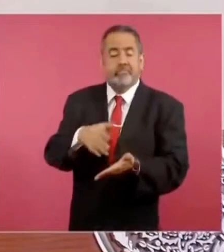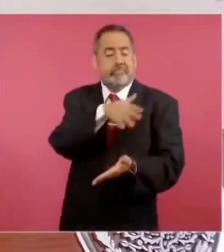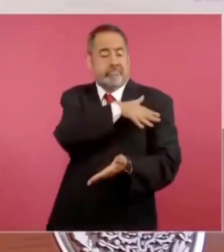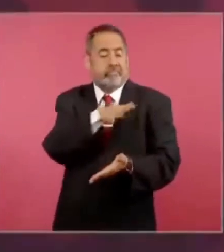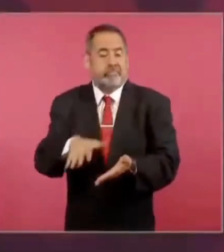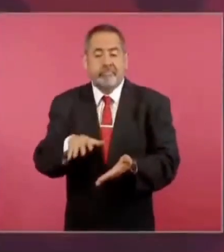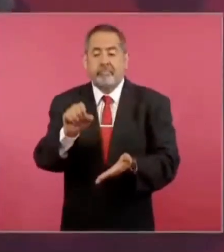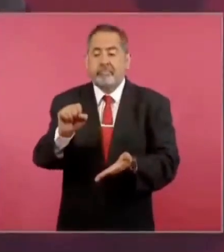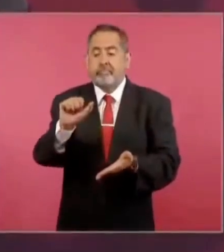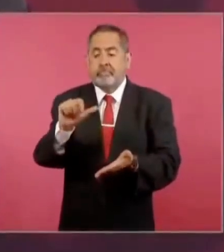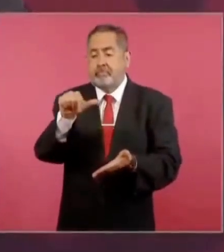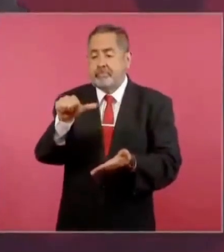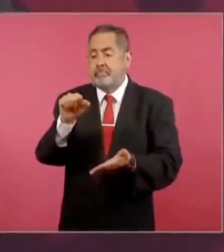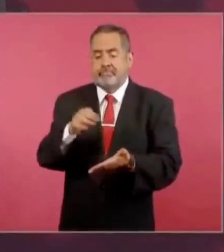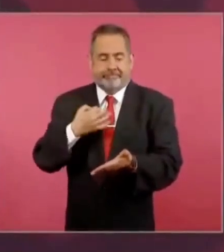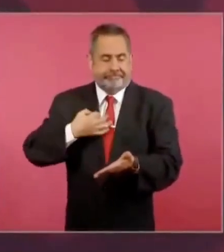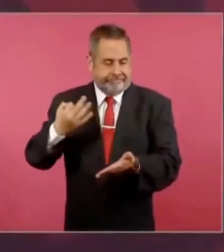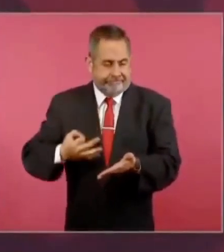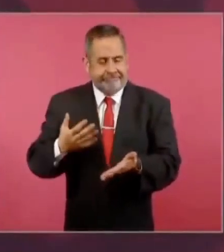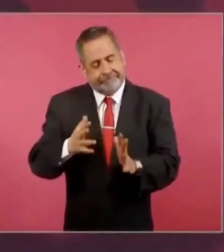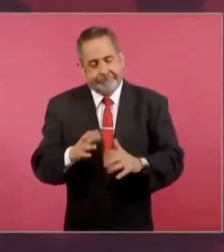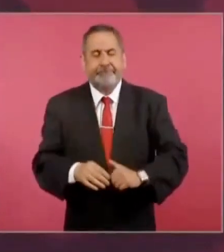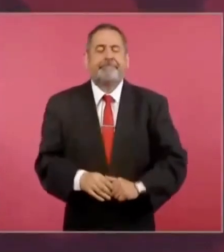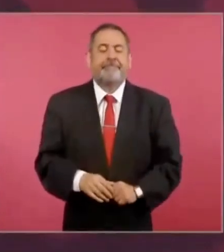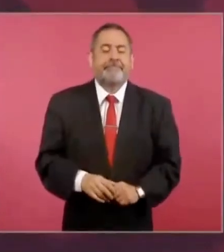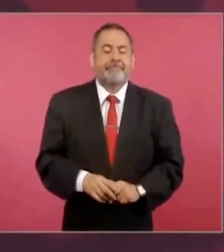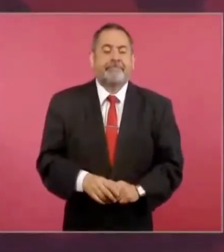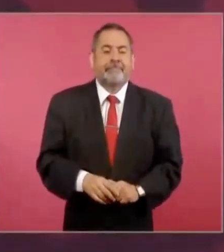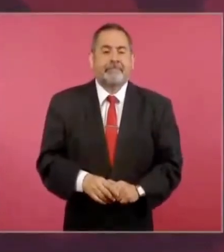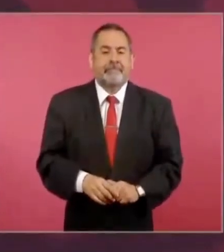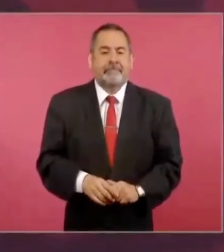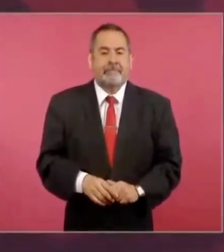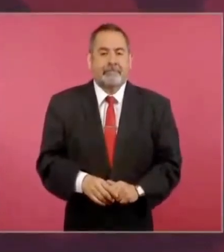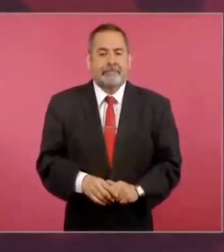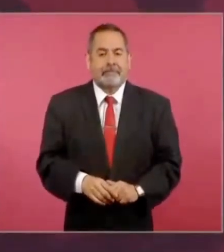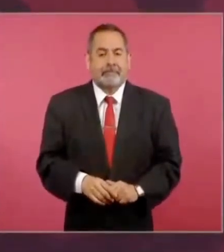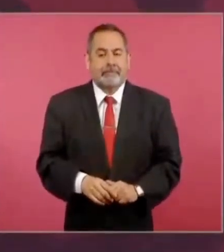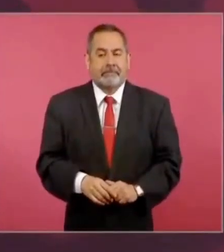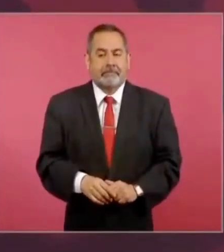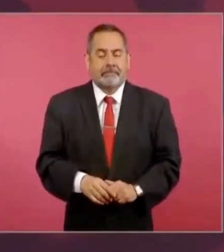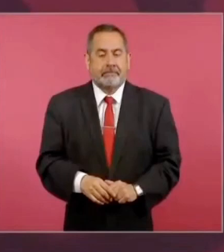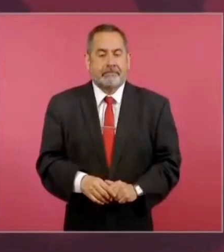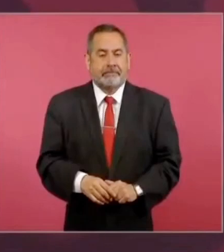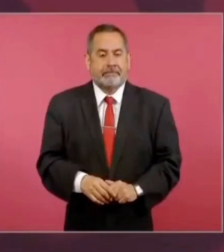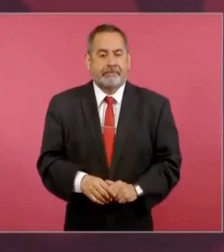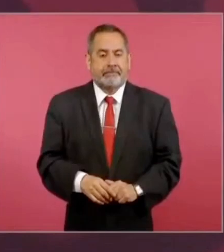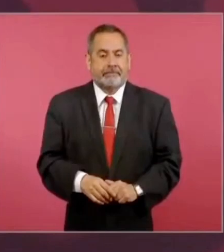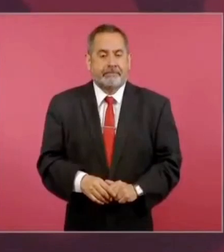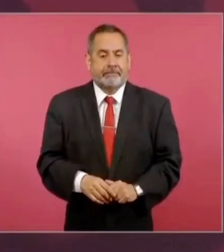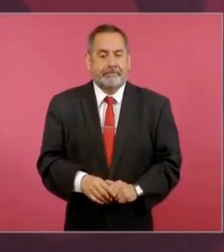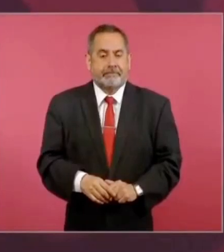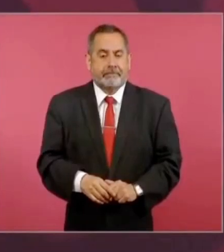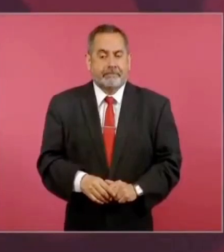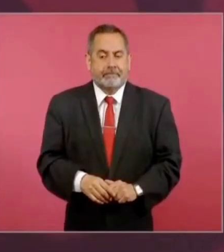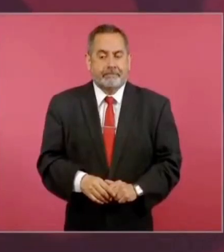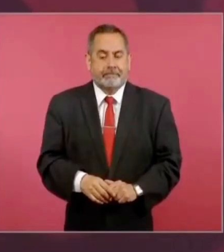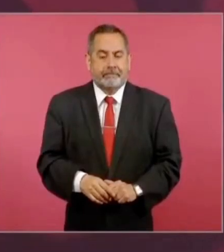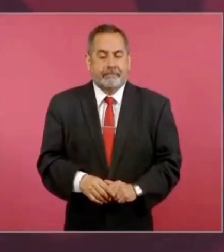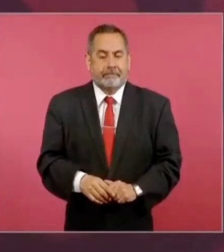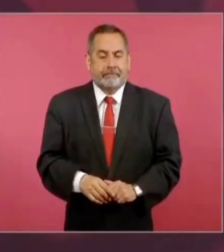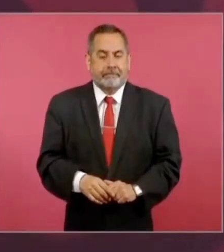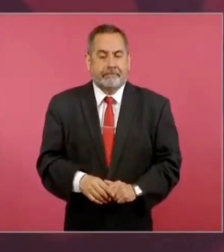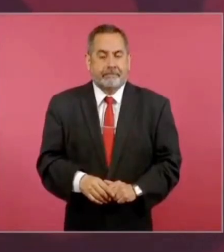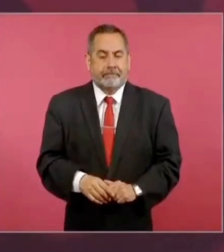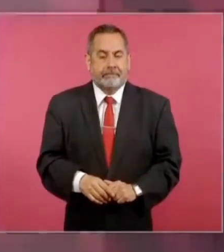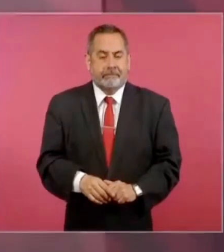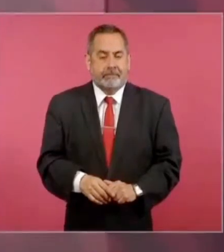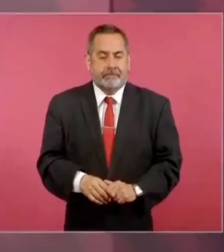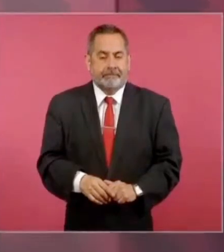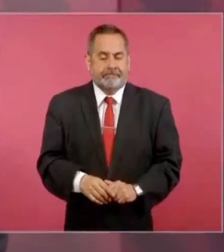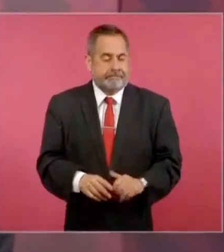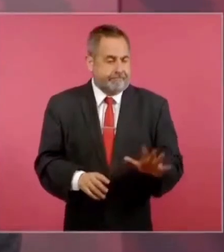se